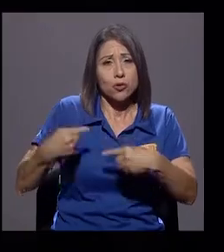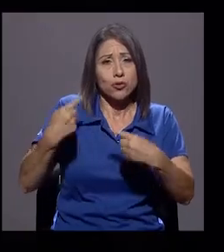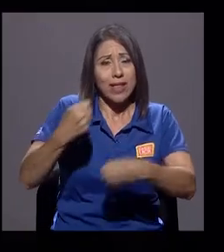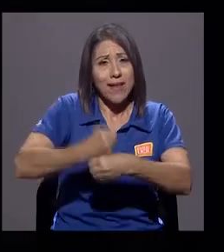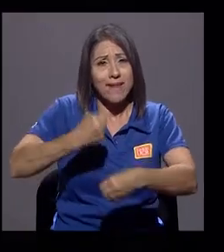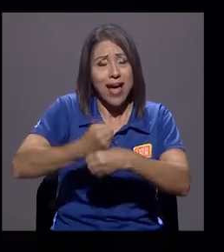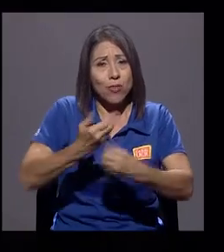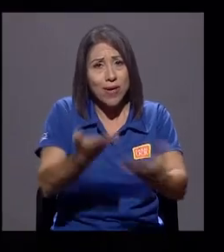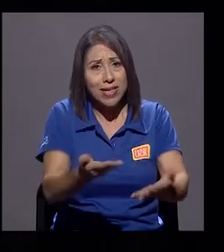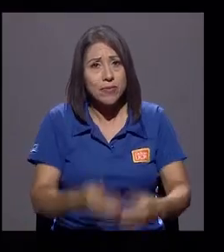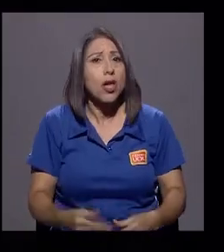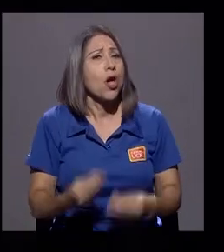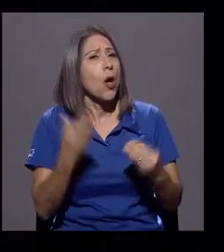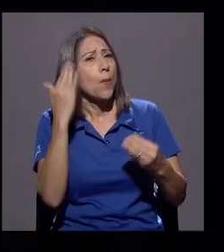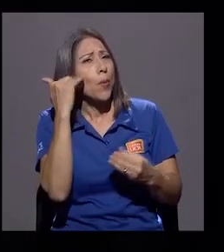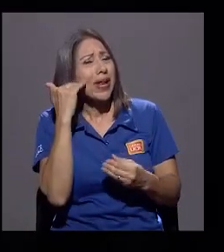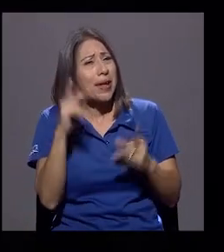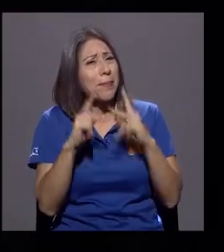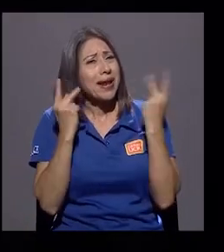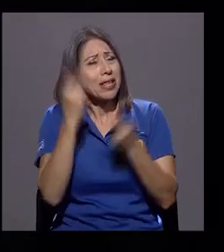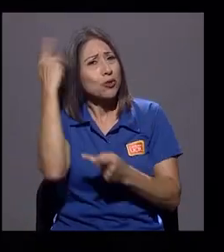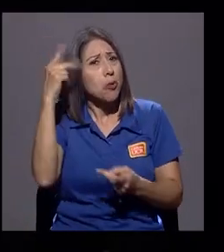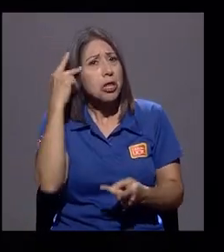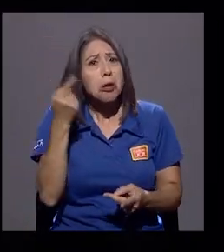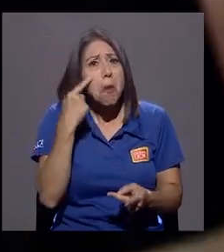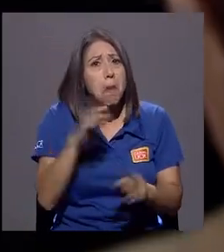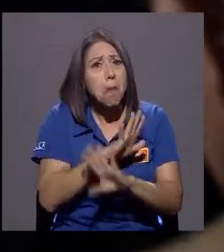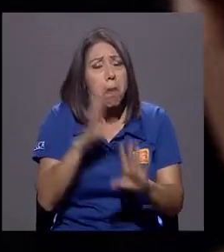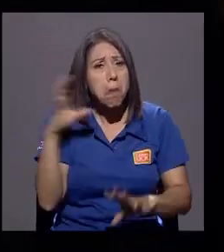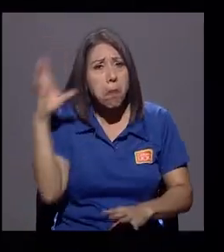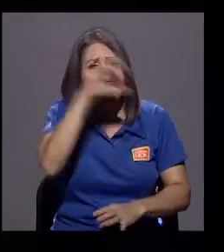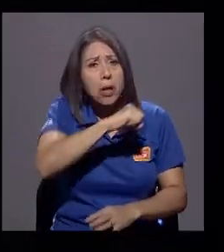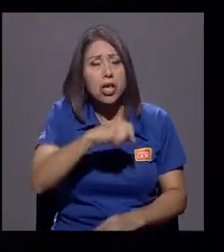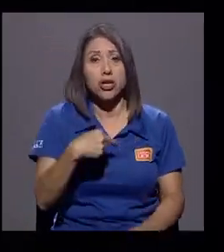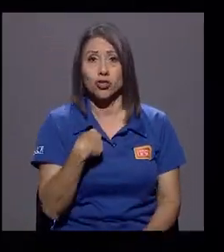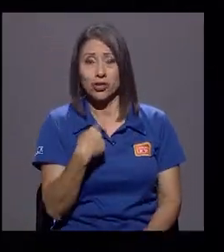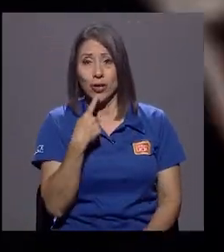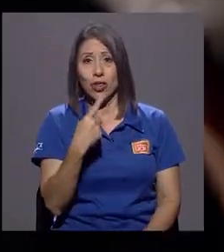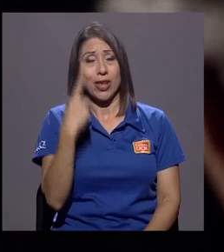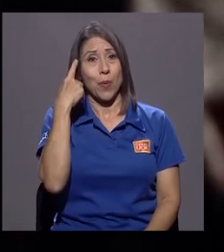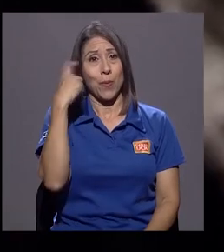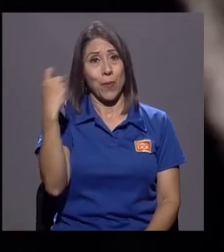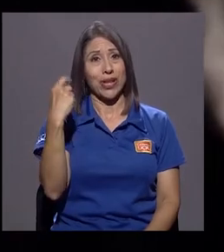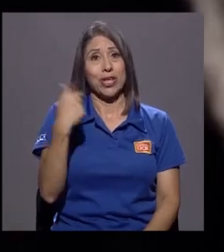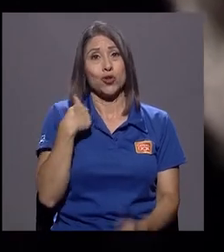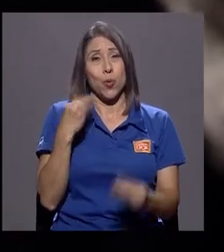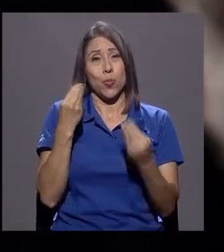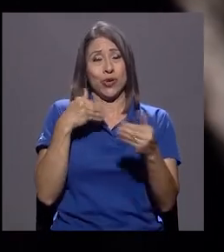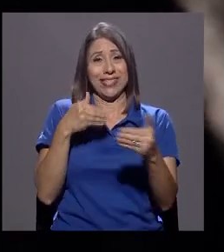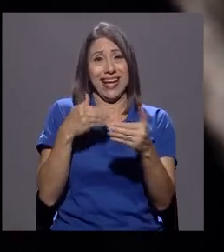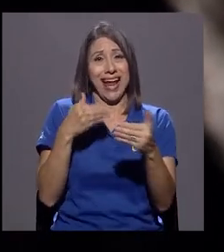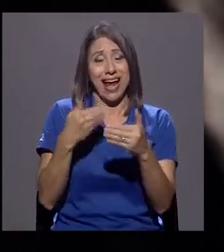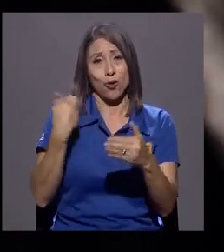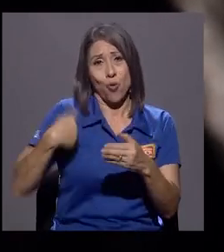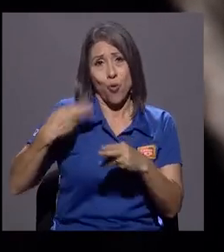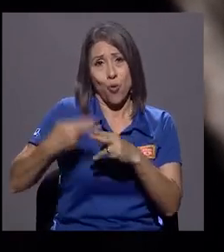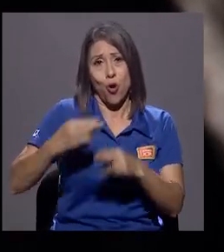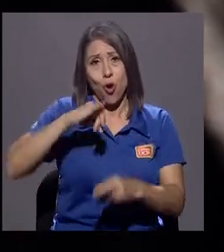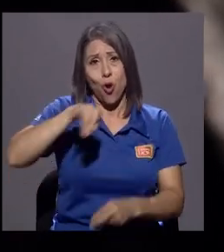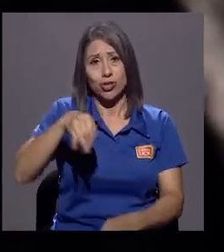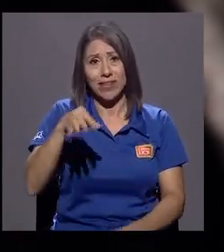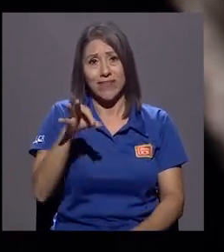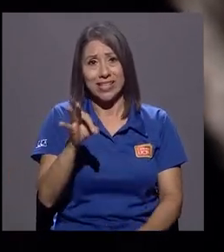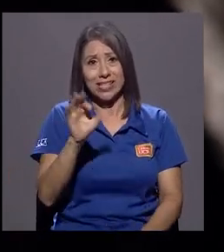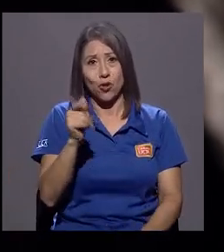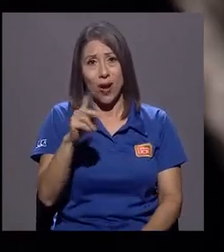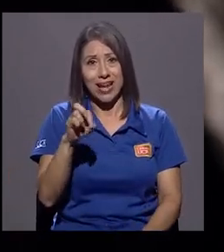porque tan también los partidos políticos y se la digo sabe por qué porque yo como le comentaba antes de la entrevista soy muy cercano jose francisco aguilar bulgarelli él me decía